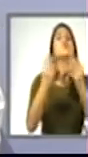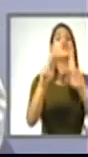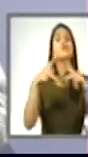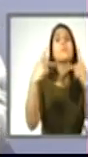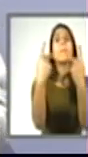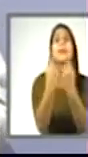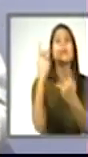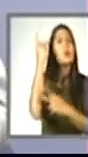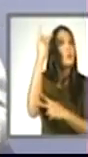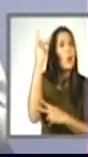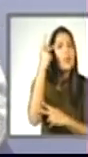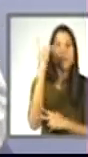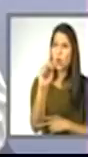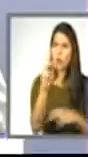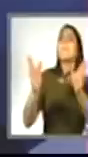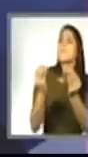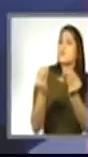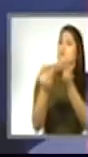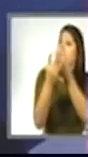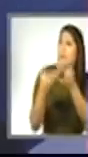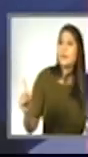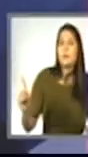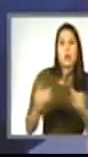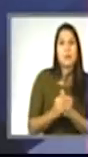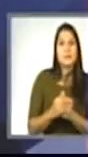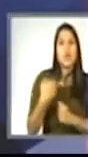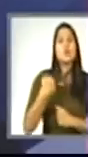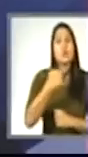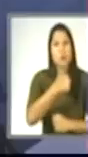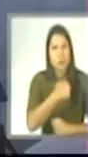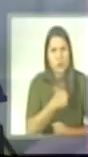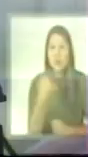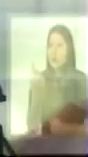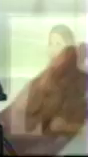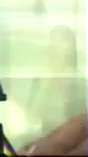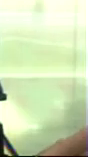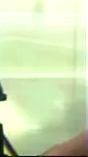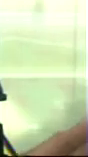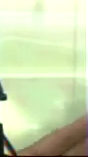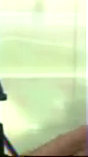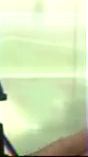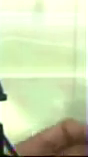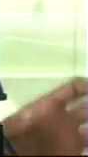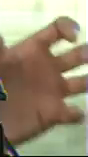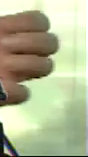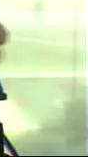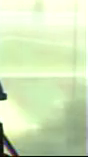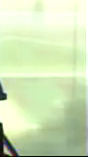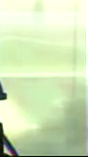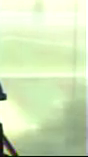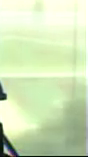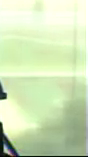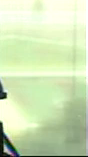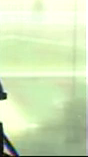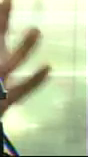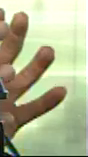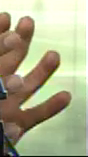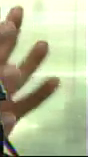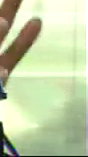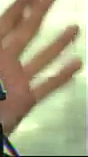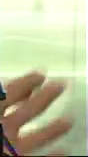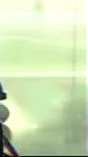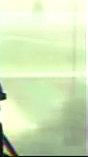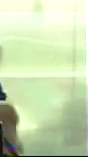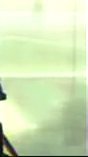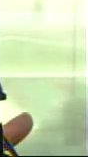amigos televidentes, de si recuerdan el 10% de lo que dijeron, y estoy probablemente convencido de que ninguno va a recordar, en términos de la parte de ideas, de